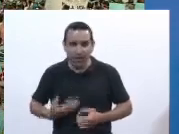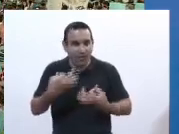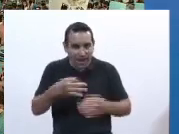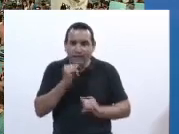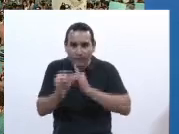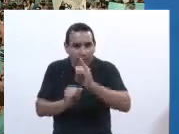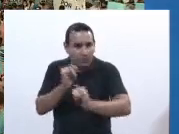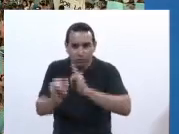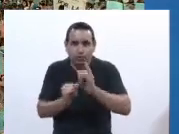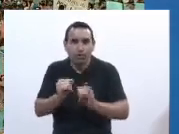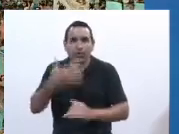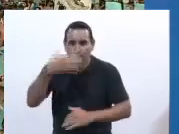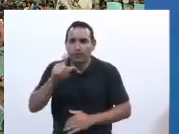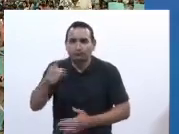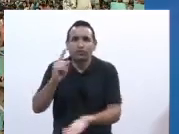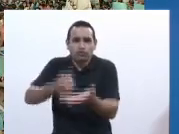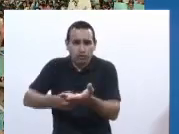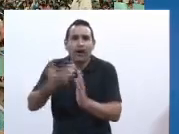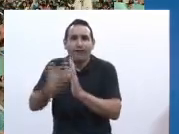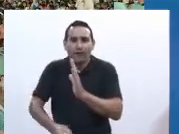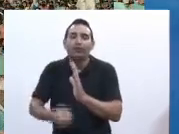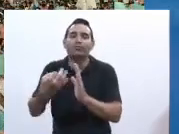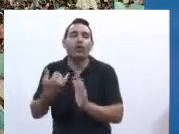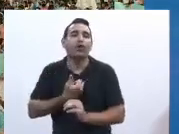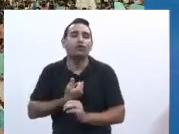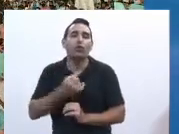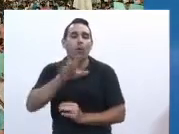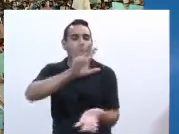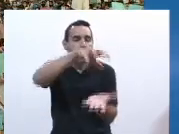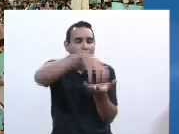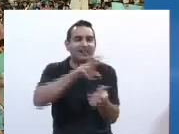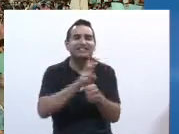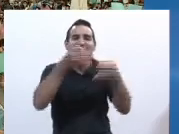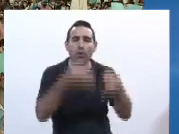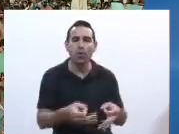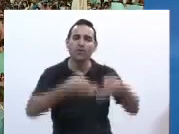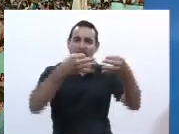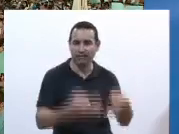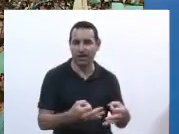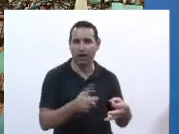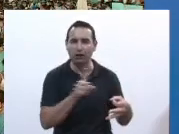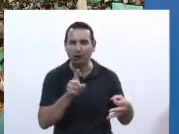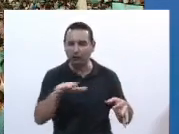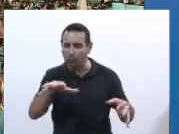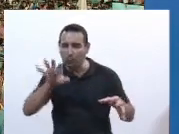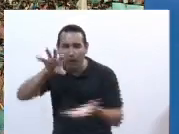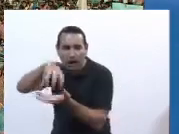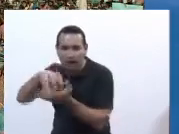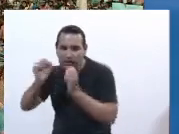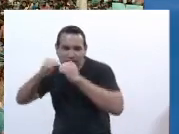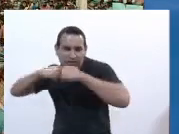deciden hacerlo, que sea un lugar seguro, digno, no aquellos horrendos